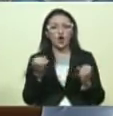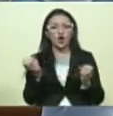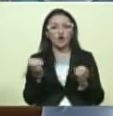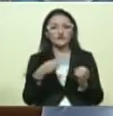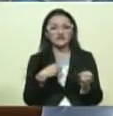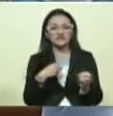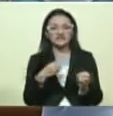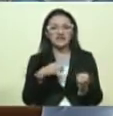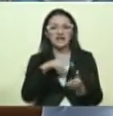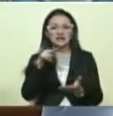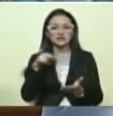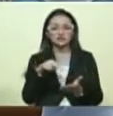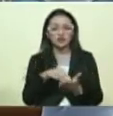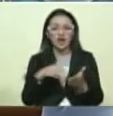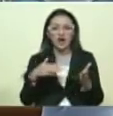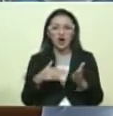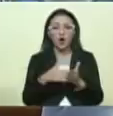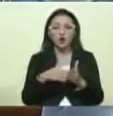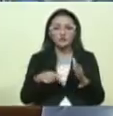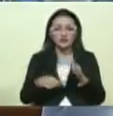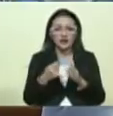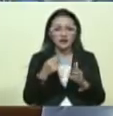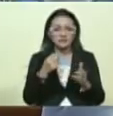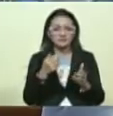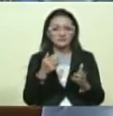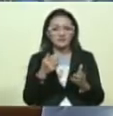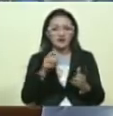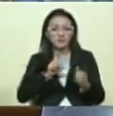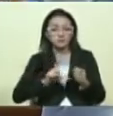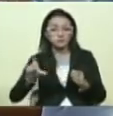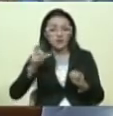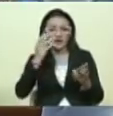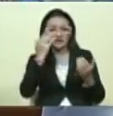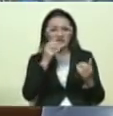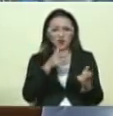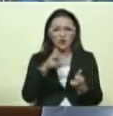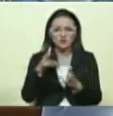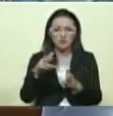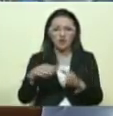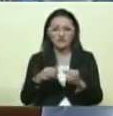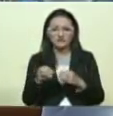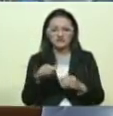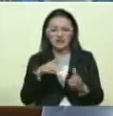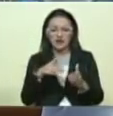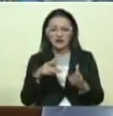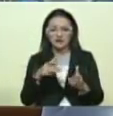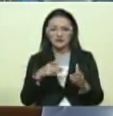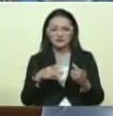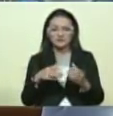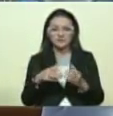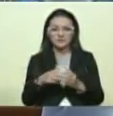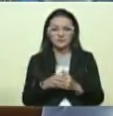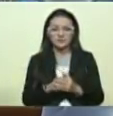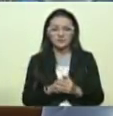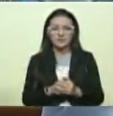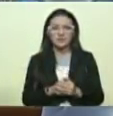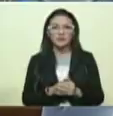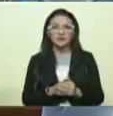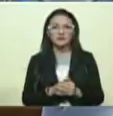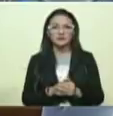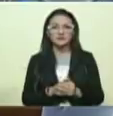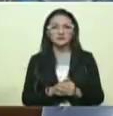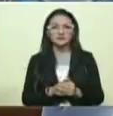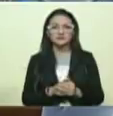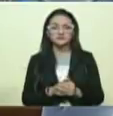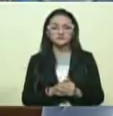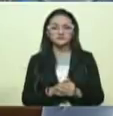la Delincuencia Organizada y Financiamiento del Terrorismo. Los siguientes bienes: Constructor Urbano Fermín Cuferca, Diario